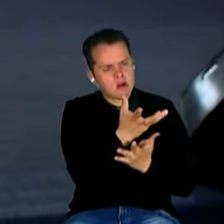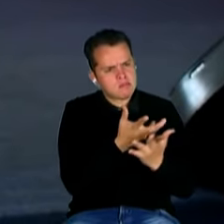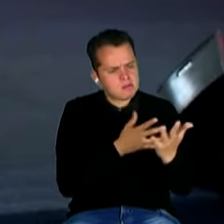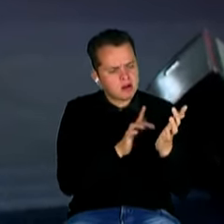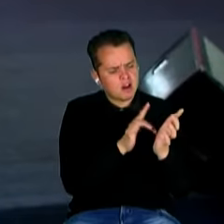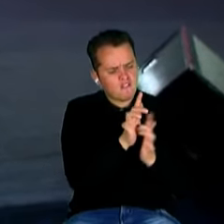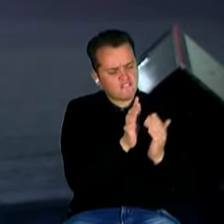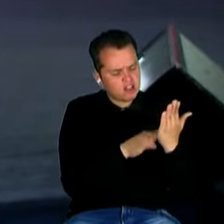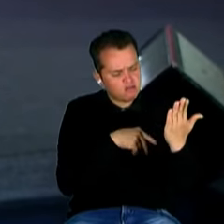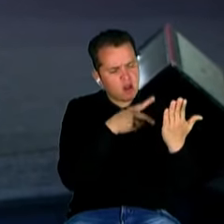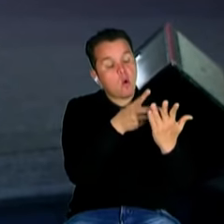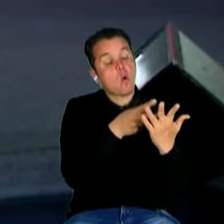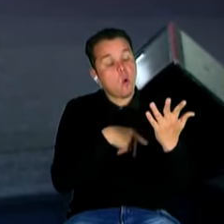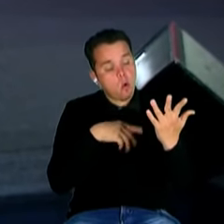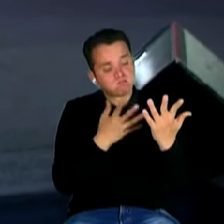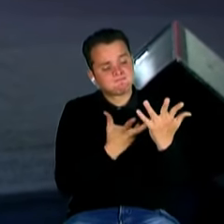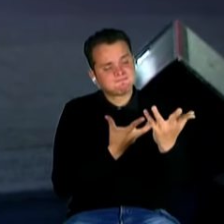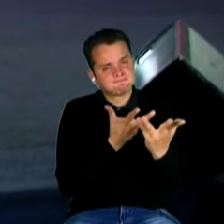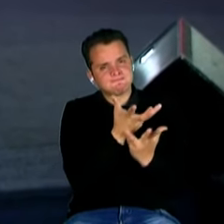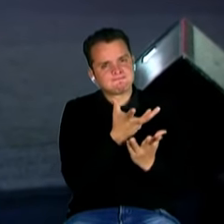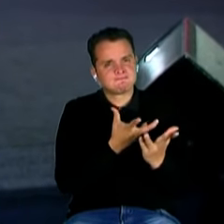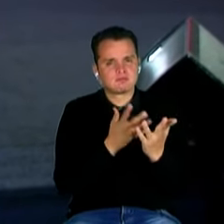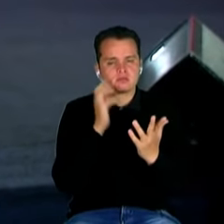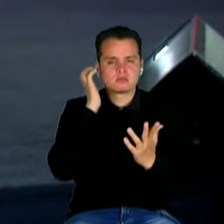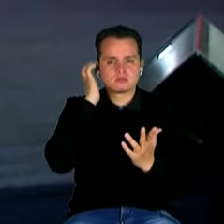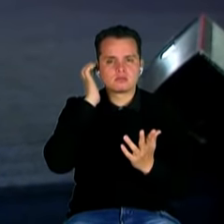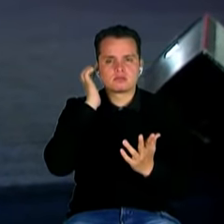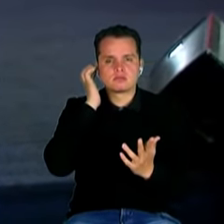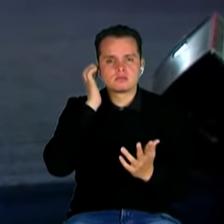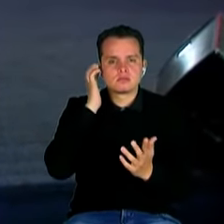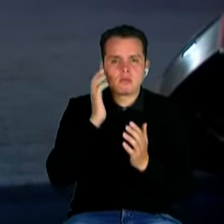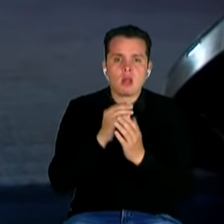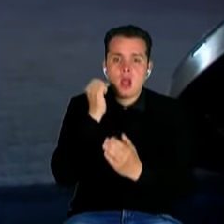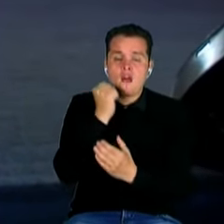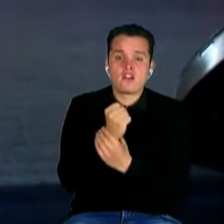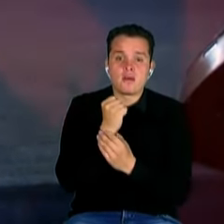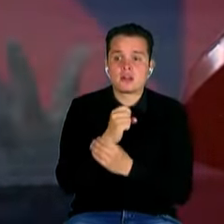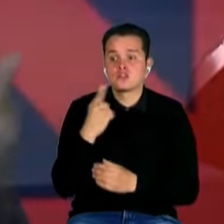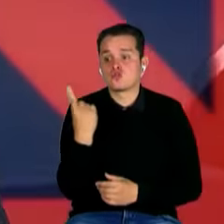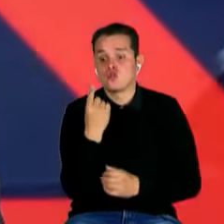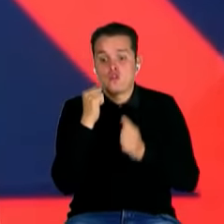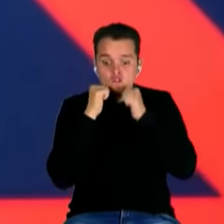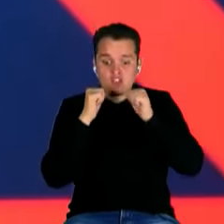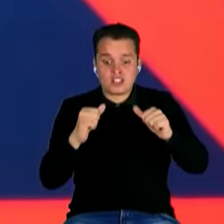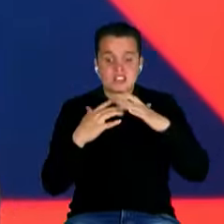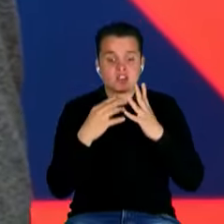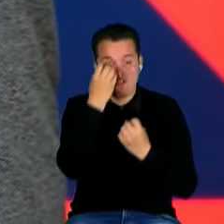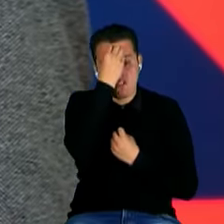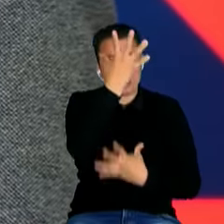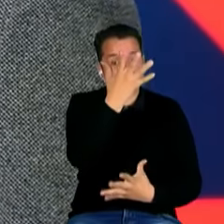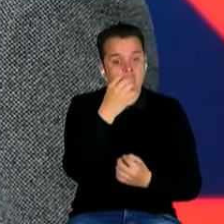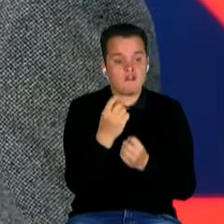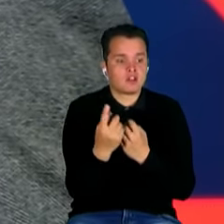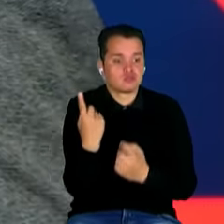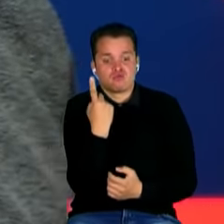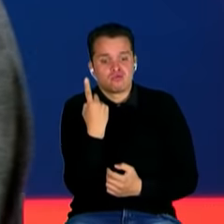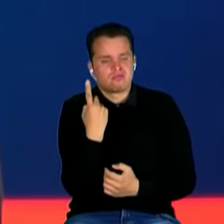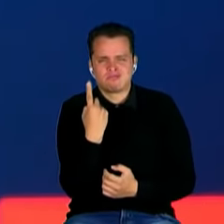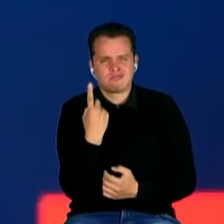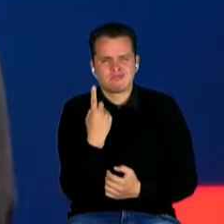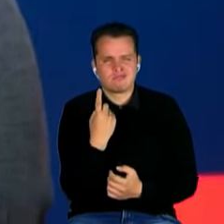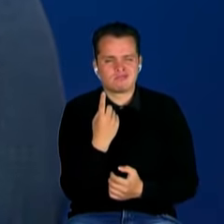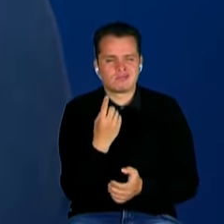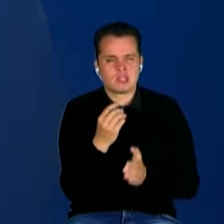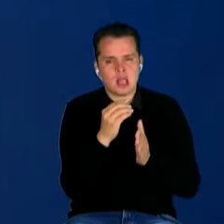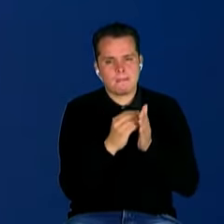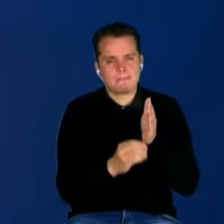más, por motivaciones mucho más allá de simplemente ser bendecido. En el capítulo